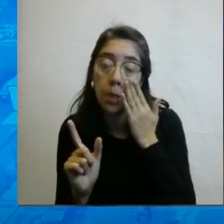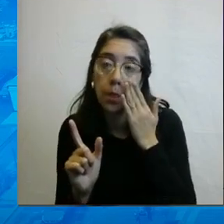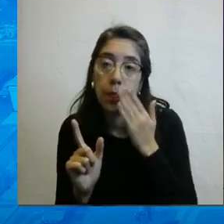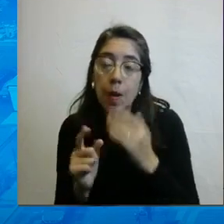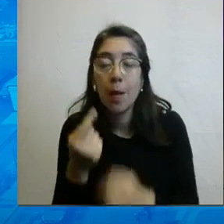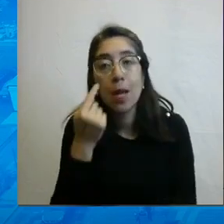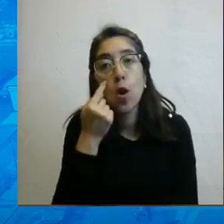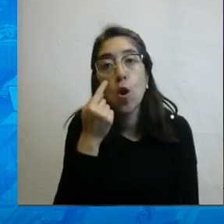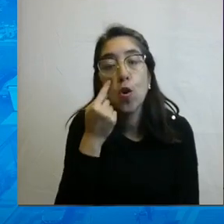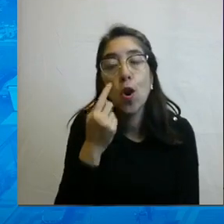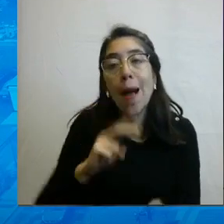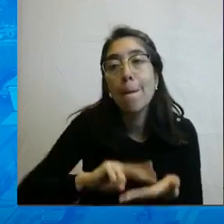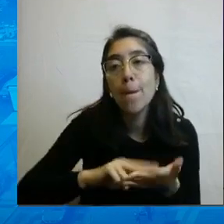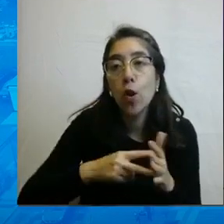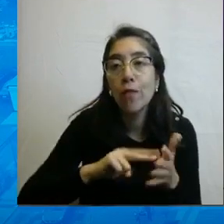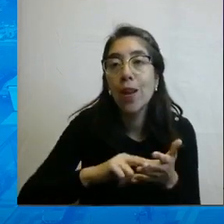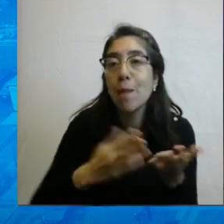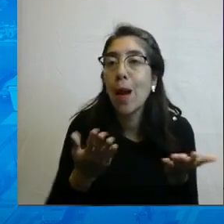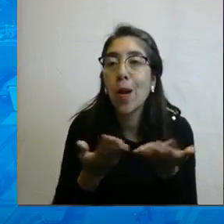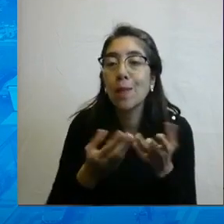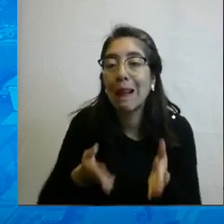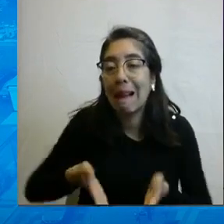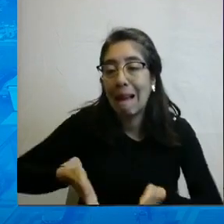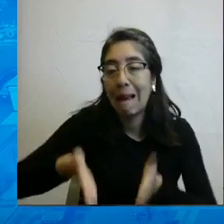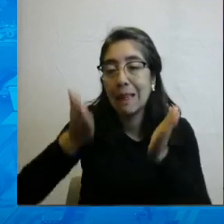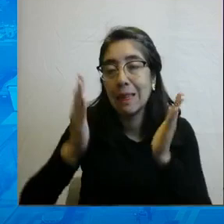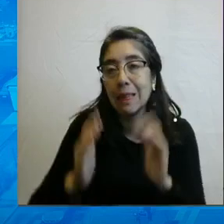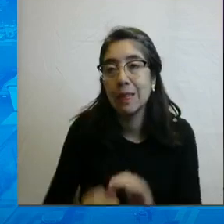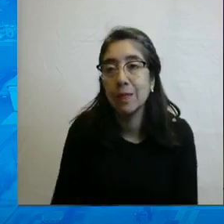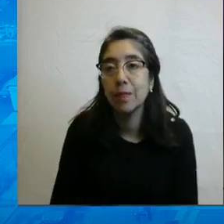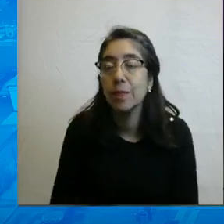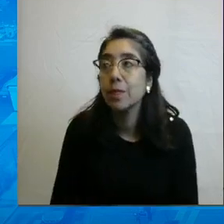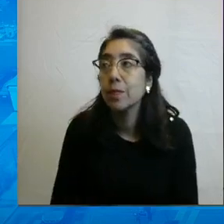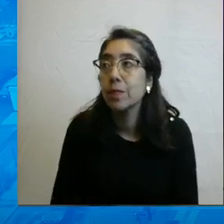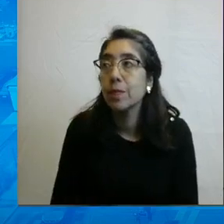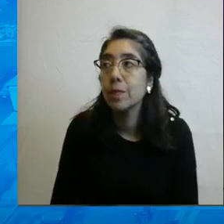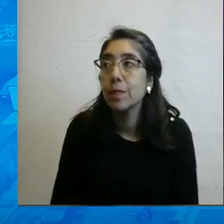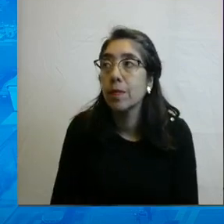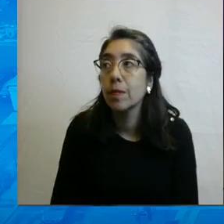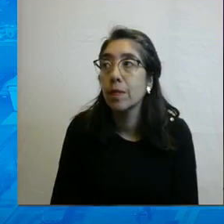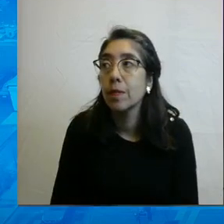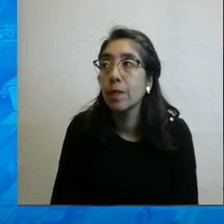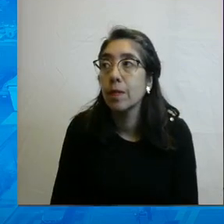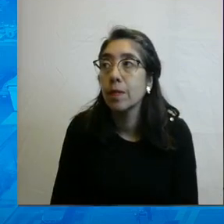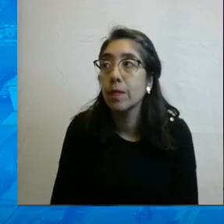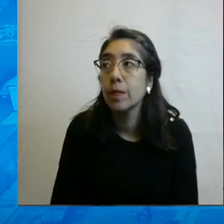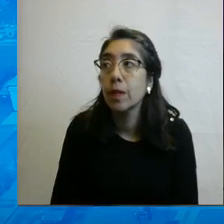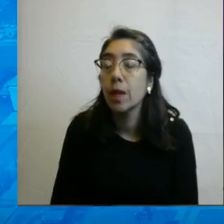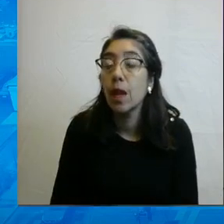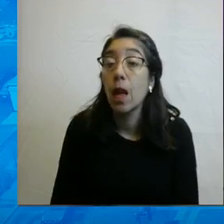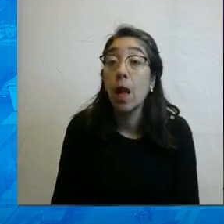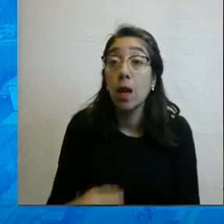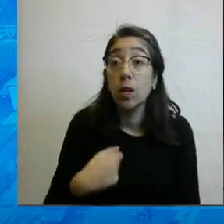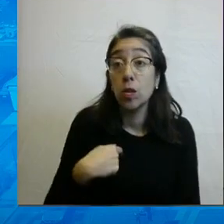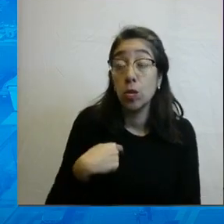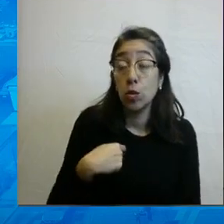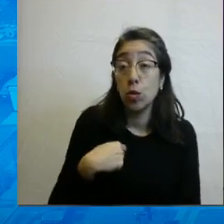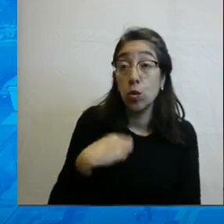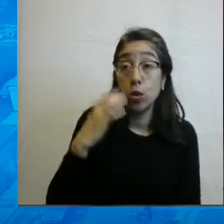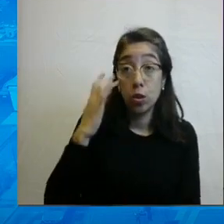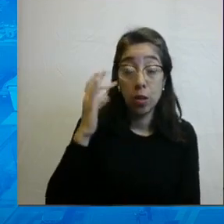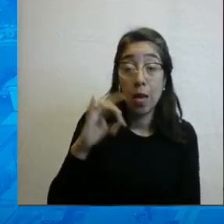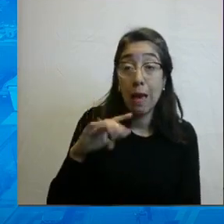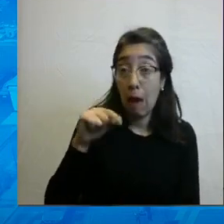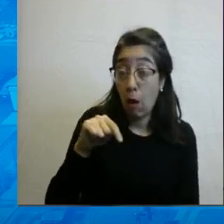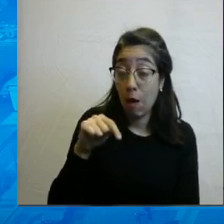conozcan el problema y vean cómo está la calle. Ahora dicen que están haciendo unos estudios de suelo, que van a